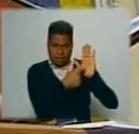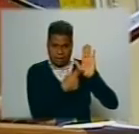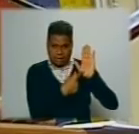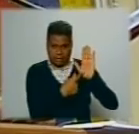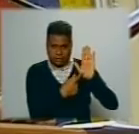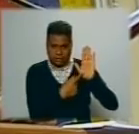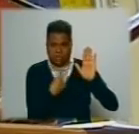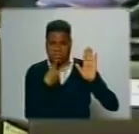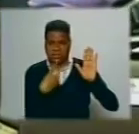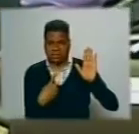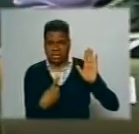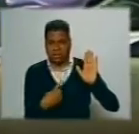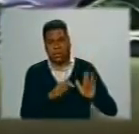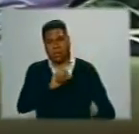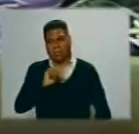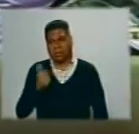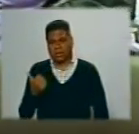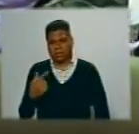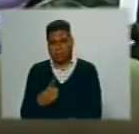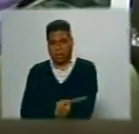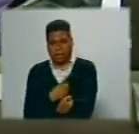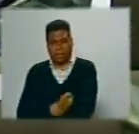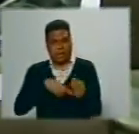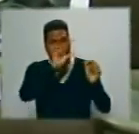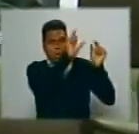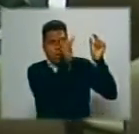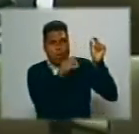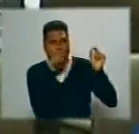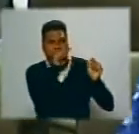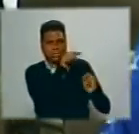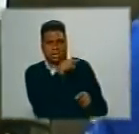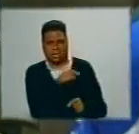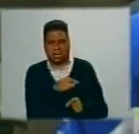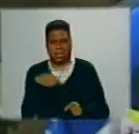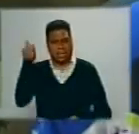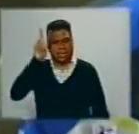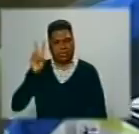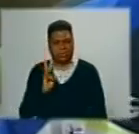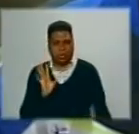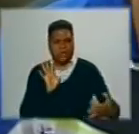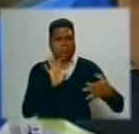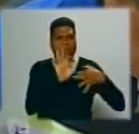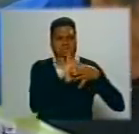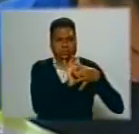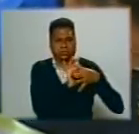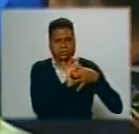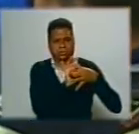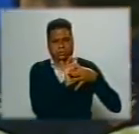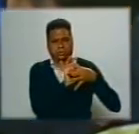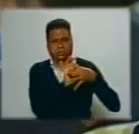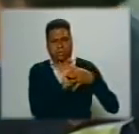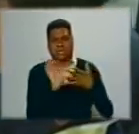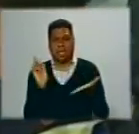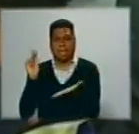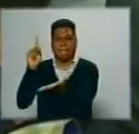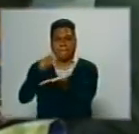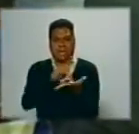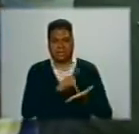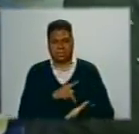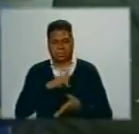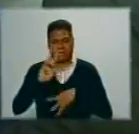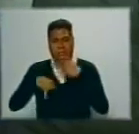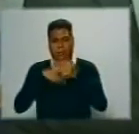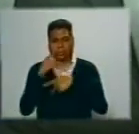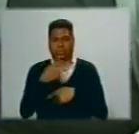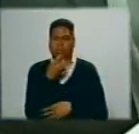que la hermana República Cooperativa de Guyana y la República Bolivariana de Venezuela se encuentran participando en un proceso de